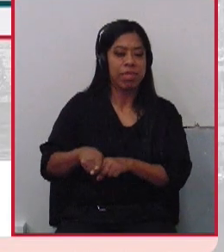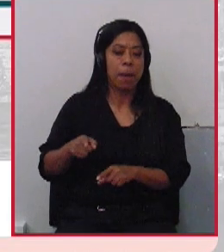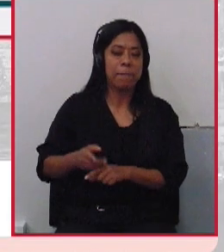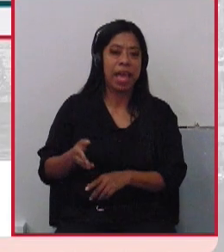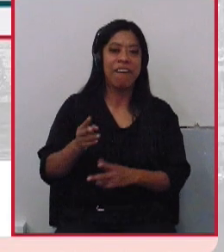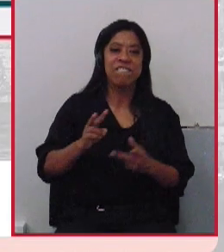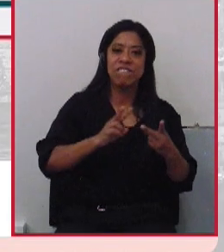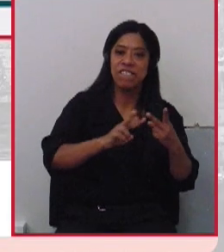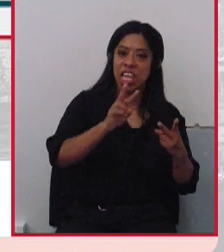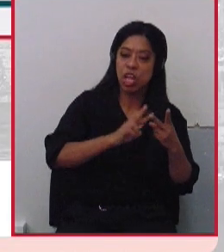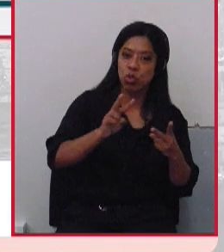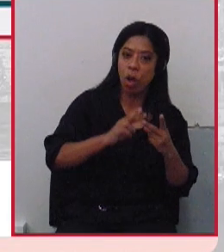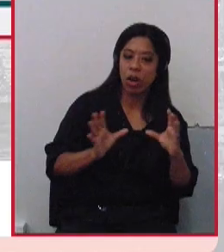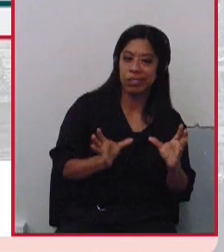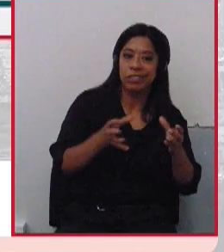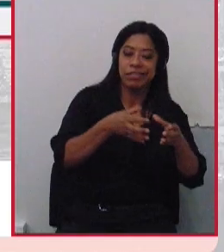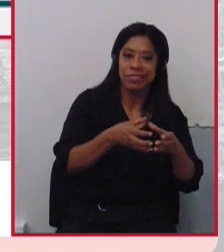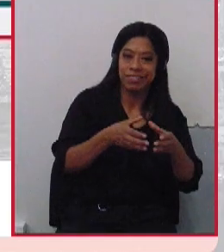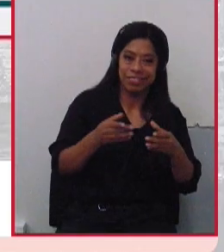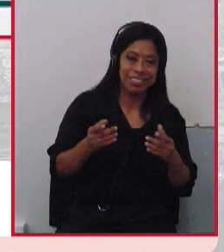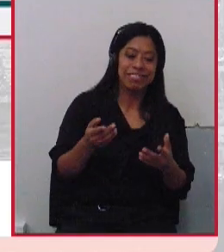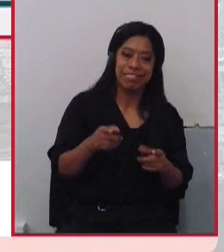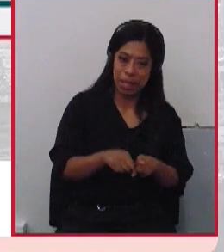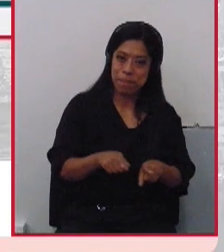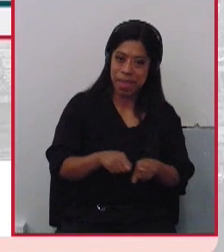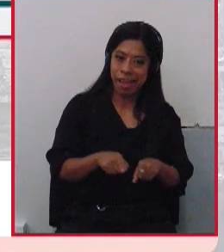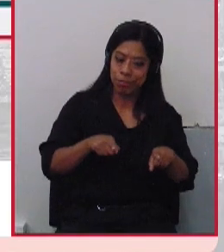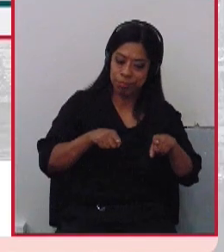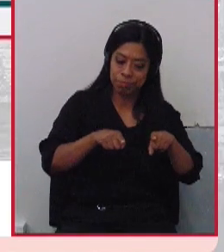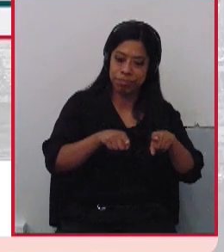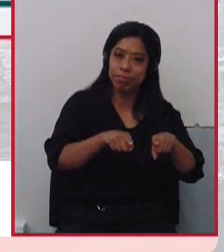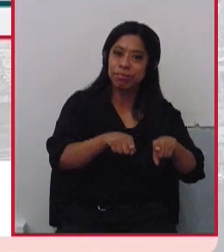el virtual commissioning en paralelo.